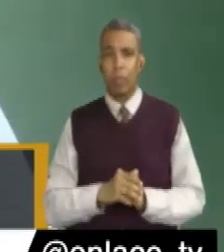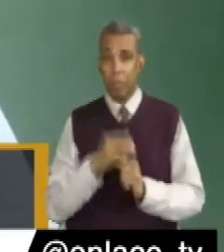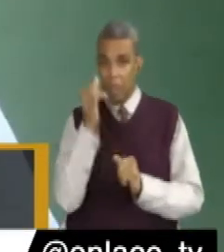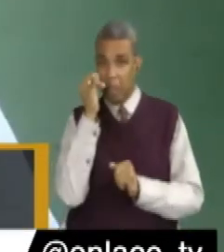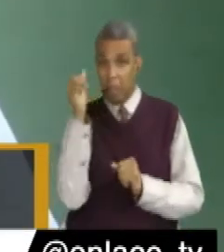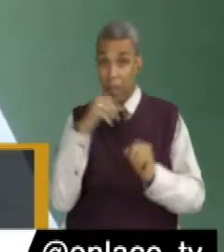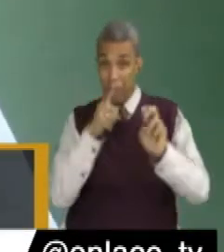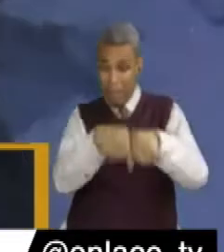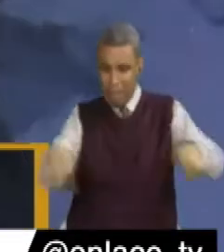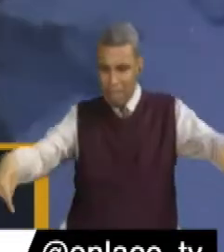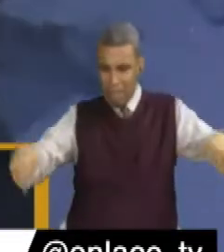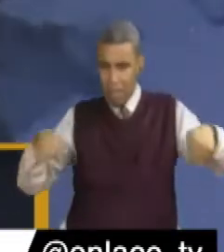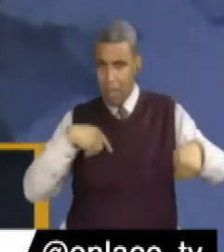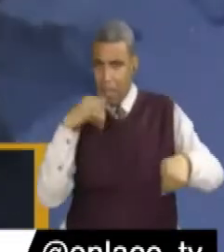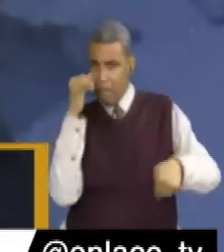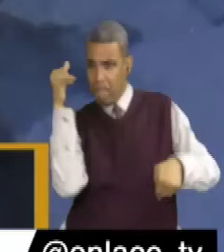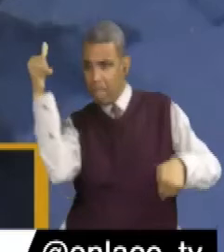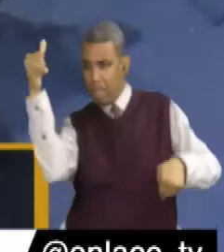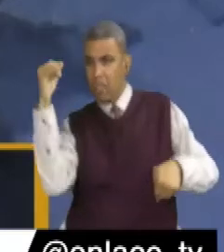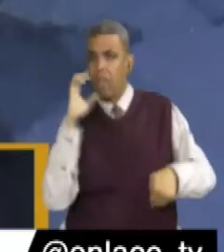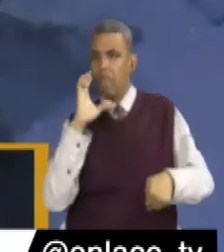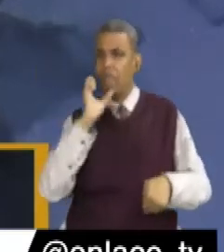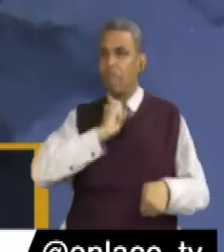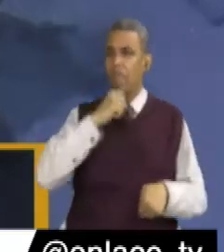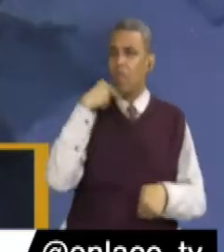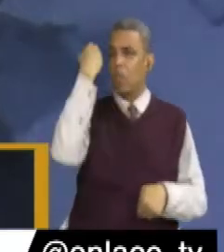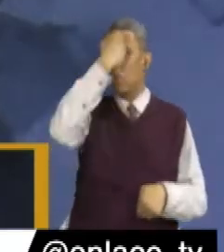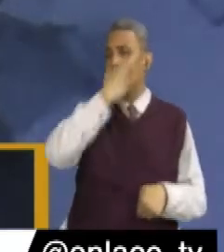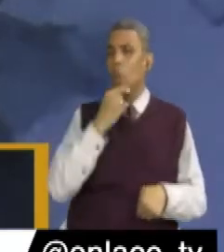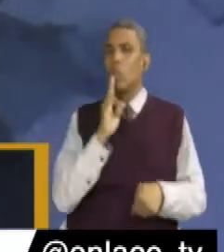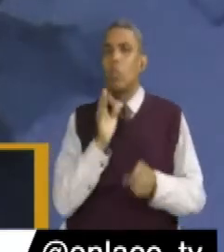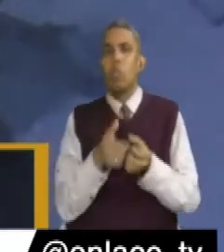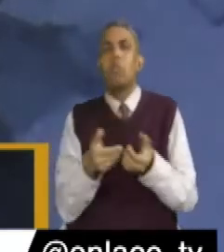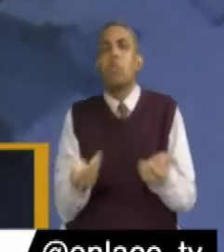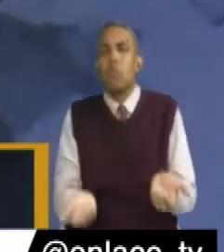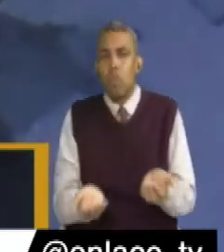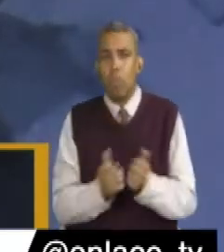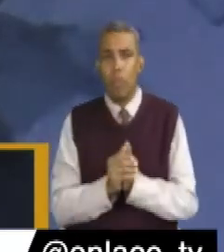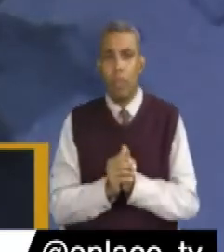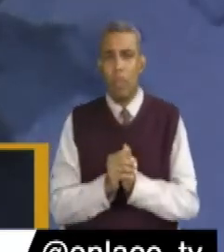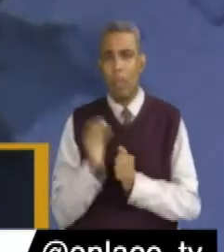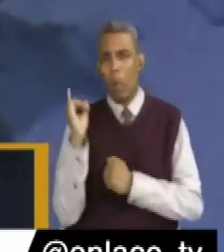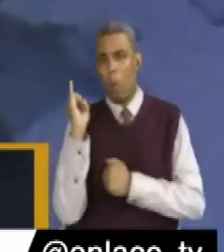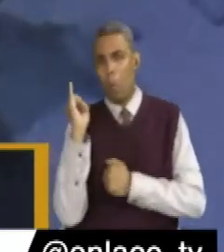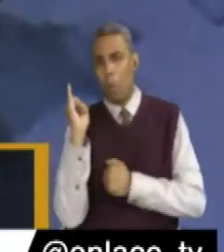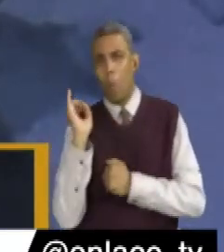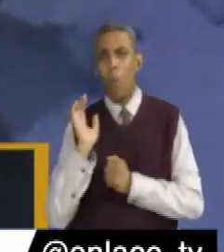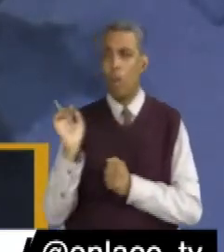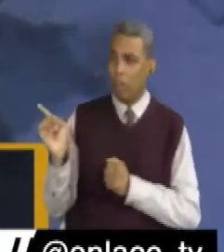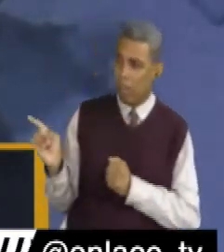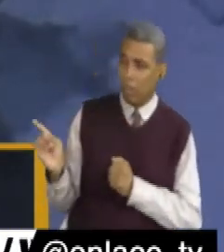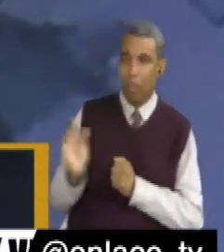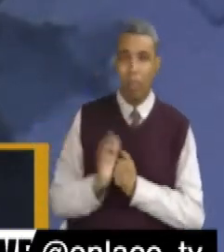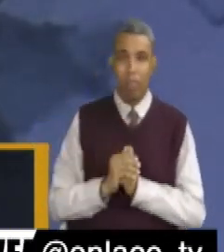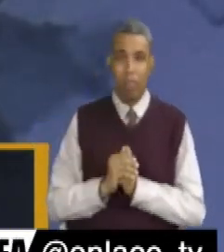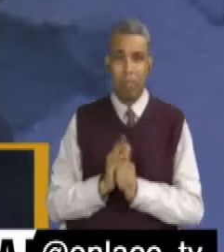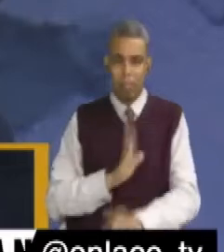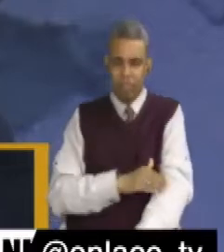efectivamente ahí se identifica claramente la persona. ¿Cómo se ve ese hombre ahí? ¿Cómo es? Una persona delgada, de tez